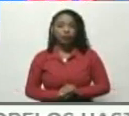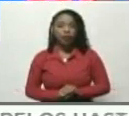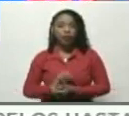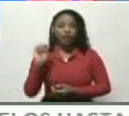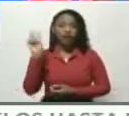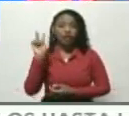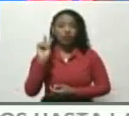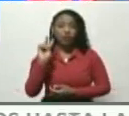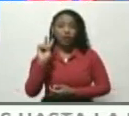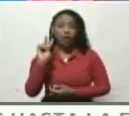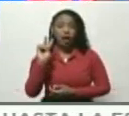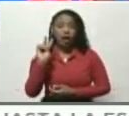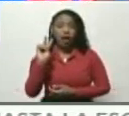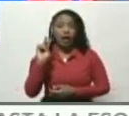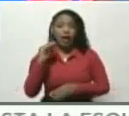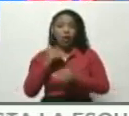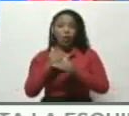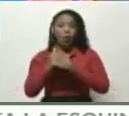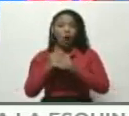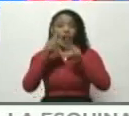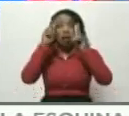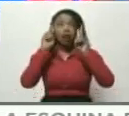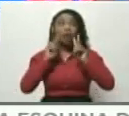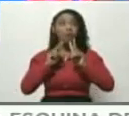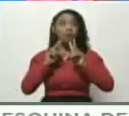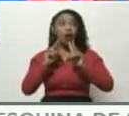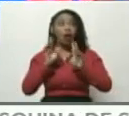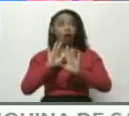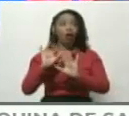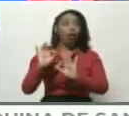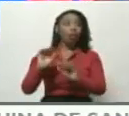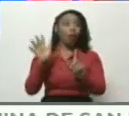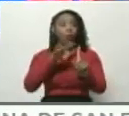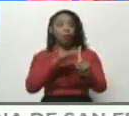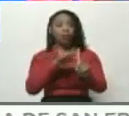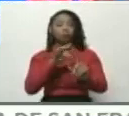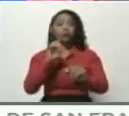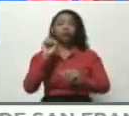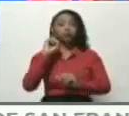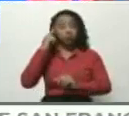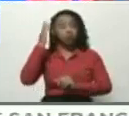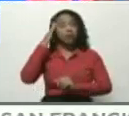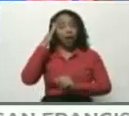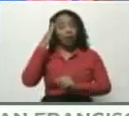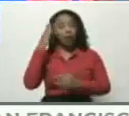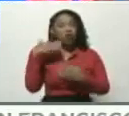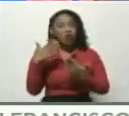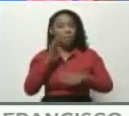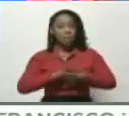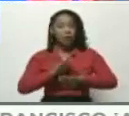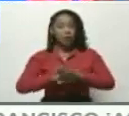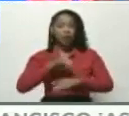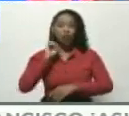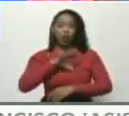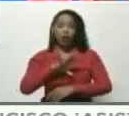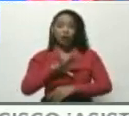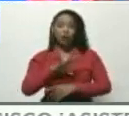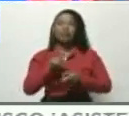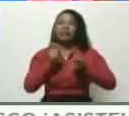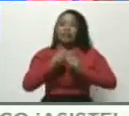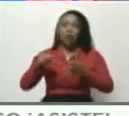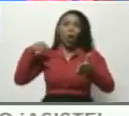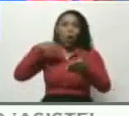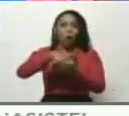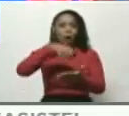Venezuela no ha estado exenta de gravísimas amenazas. Sabemos lo que ha pasado en la historia: intentos de golpes